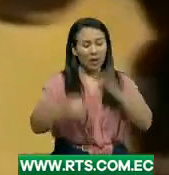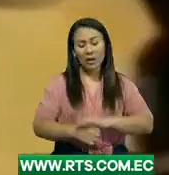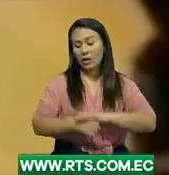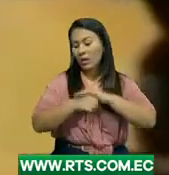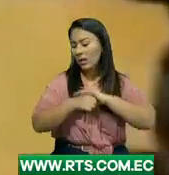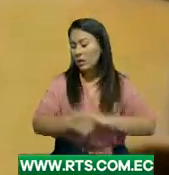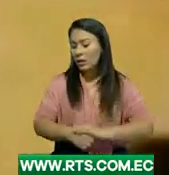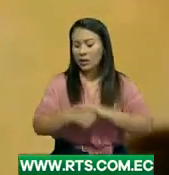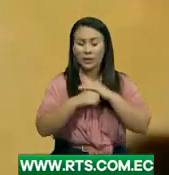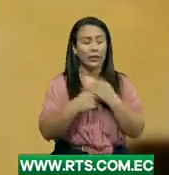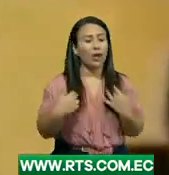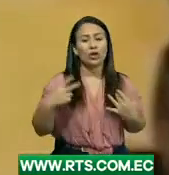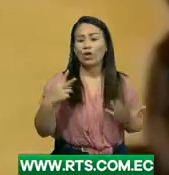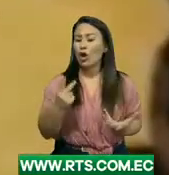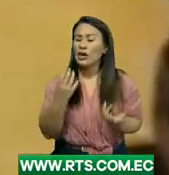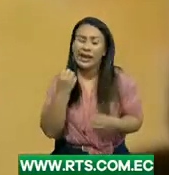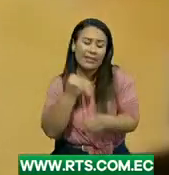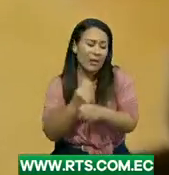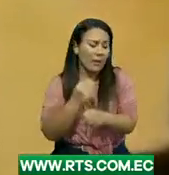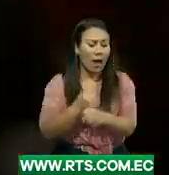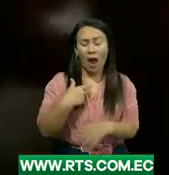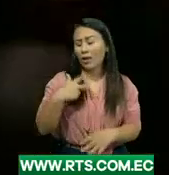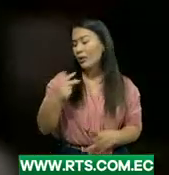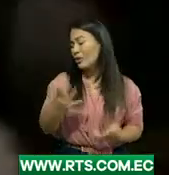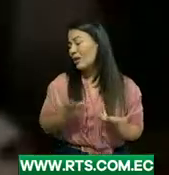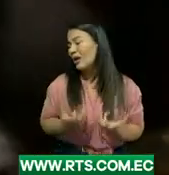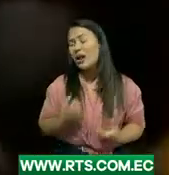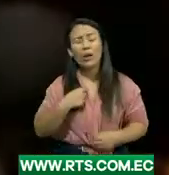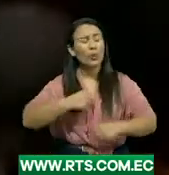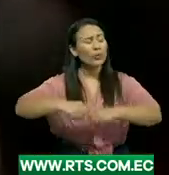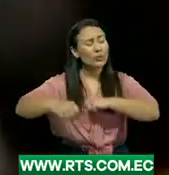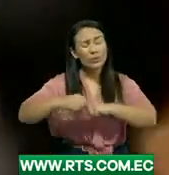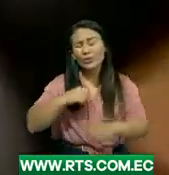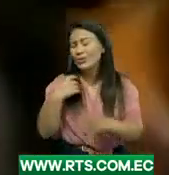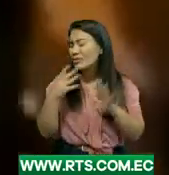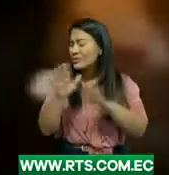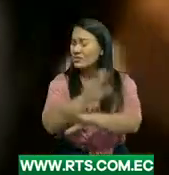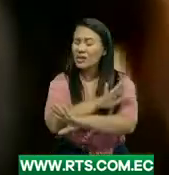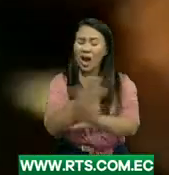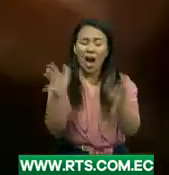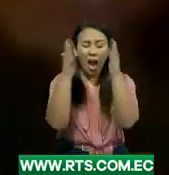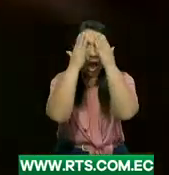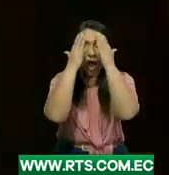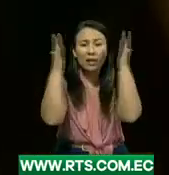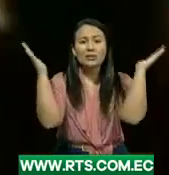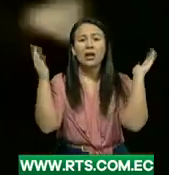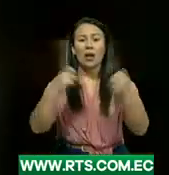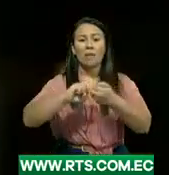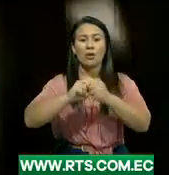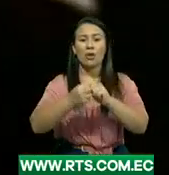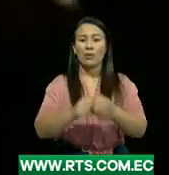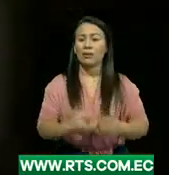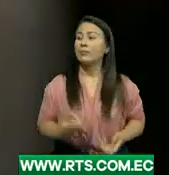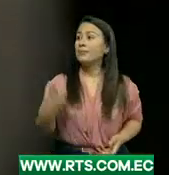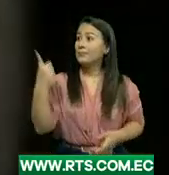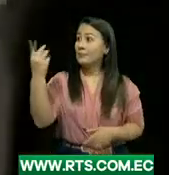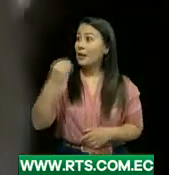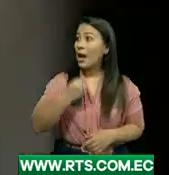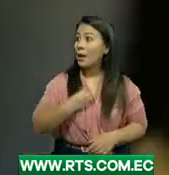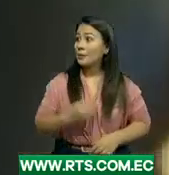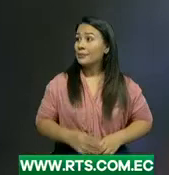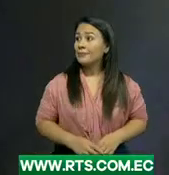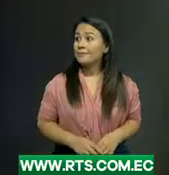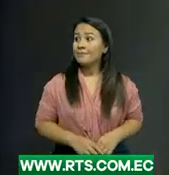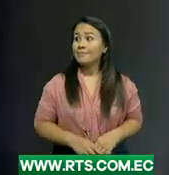donde las ganas de lucharle a la vida se acaban. Los más graves son los líos del corazón y peleas de pareja. Estos duelen más